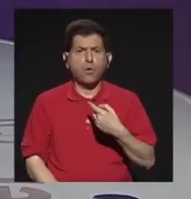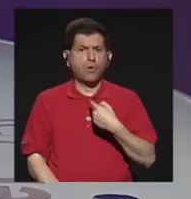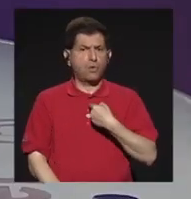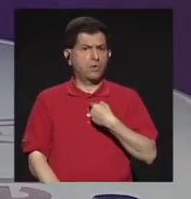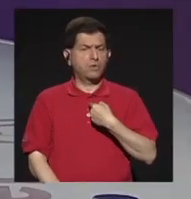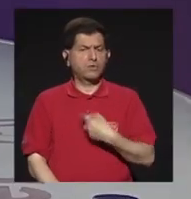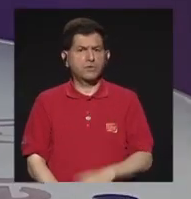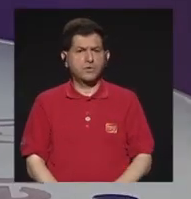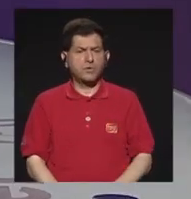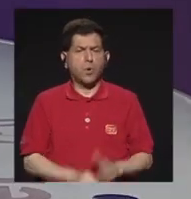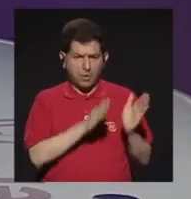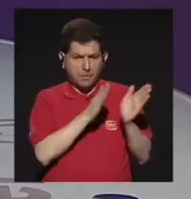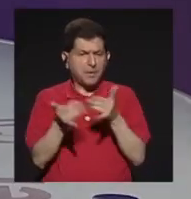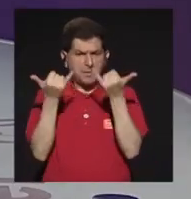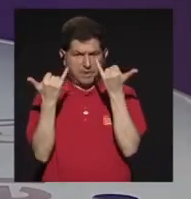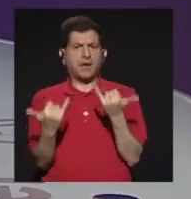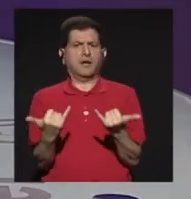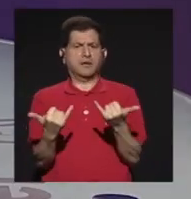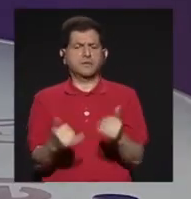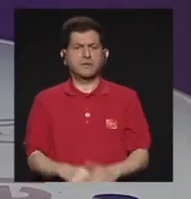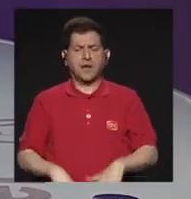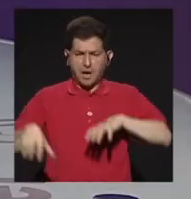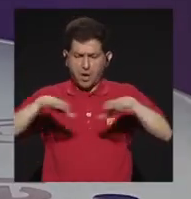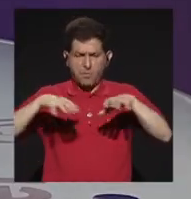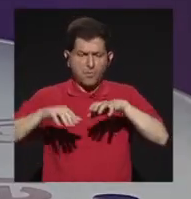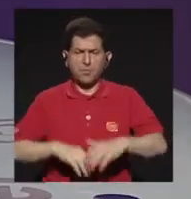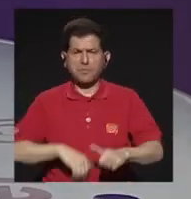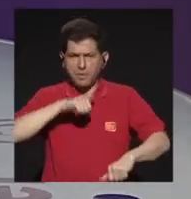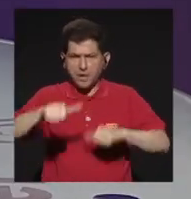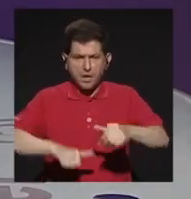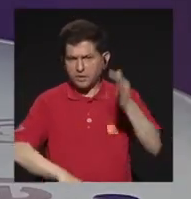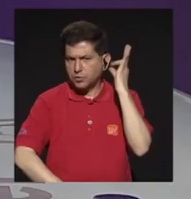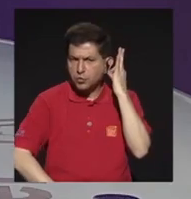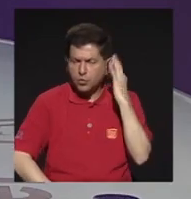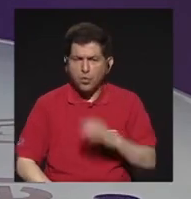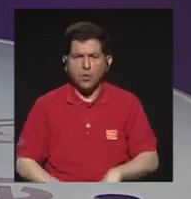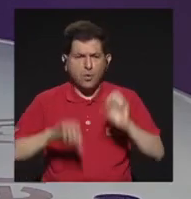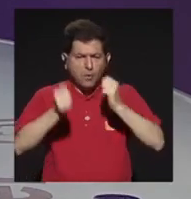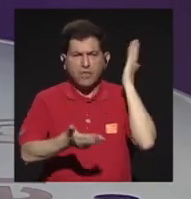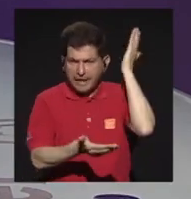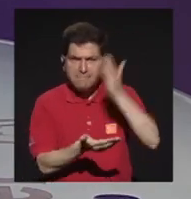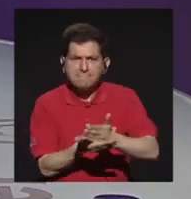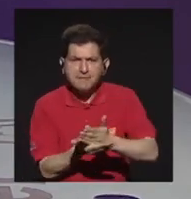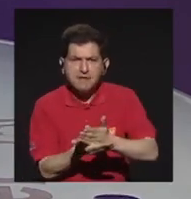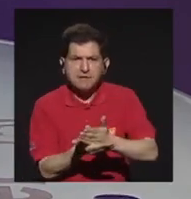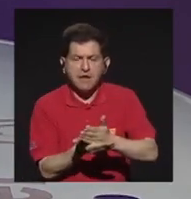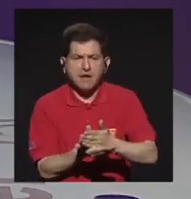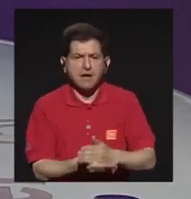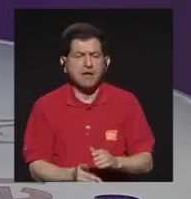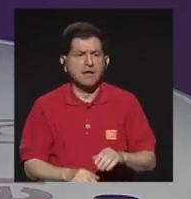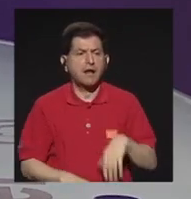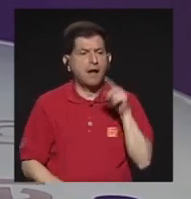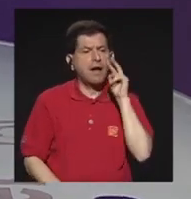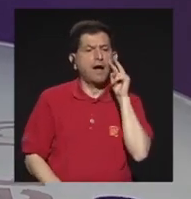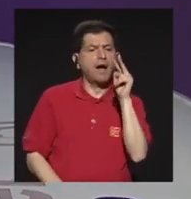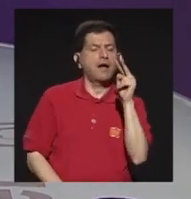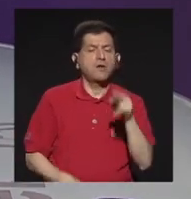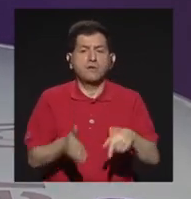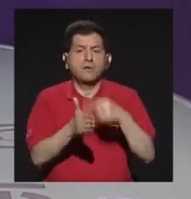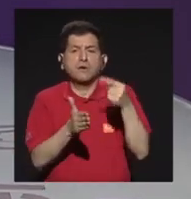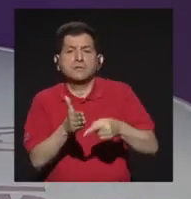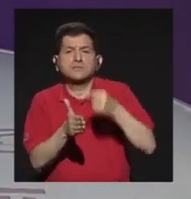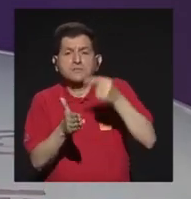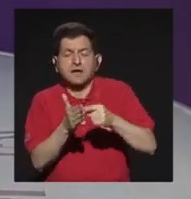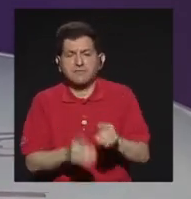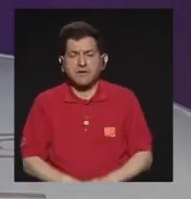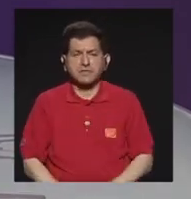estoy preparada como un movimiento feminista para poner un alto a lo que a lo que se vislumbra muchas veces